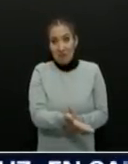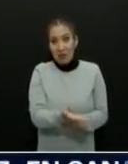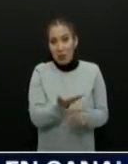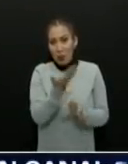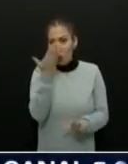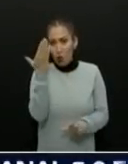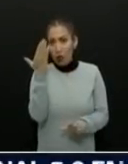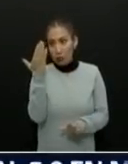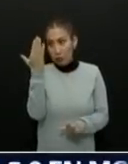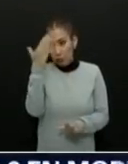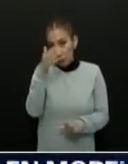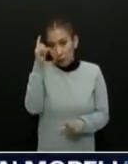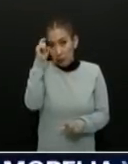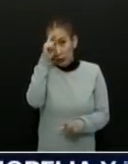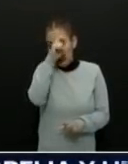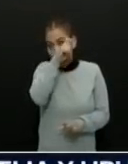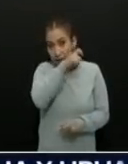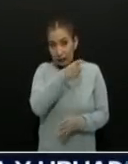muy difícil